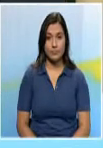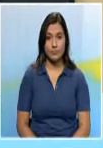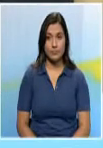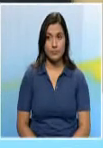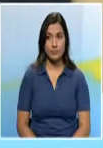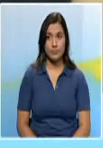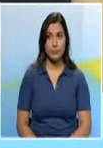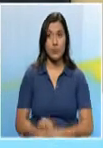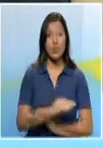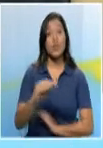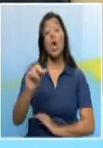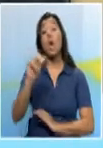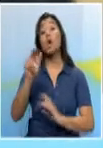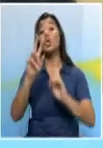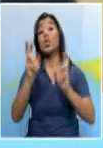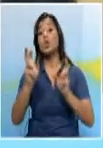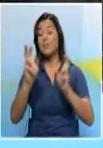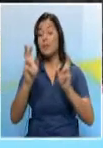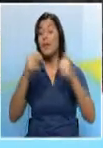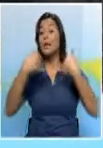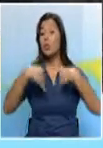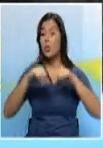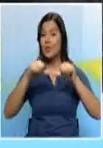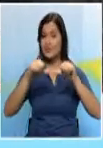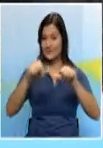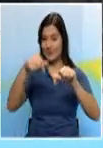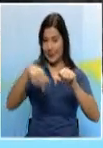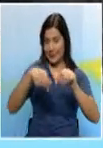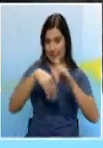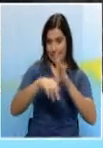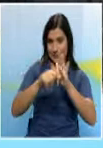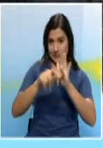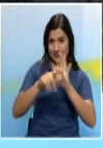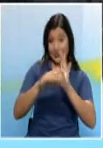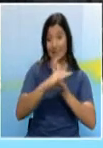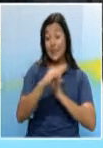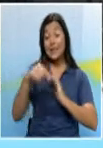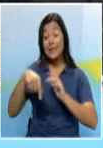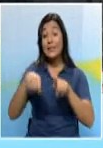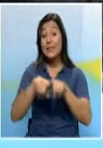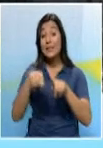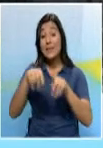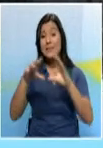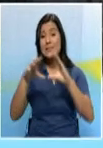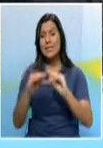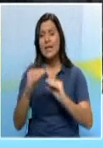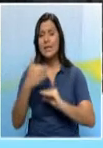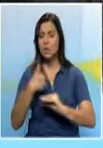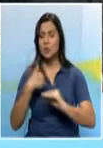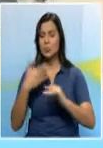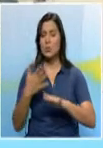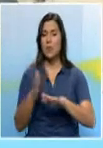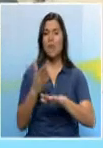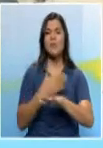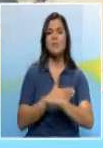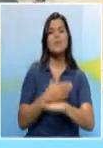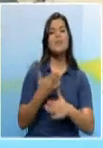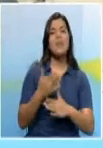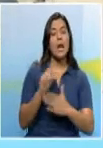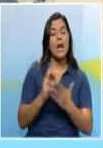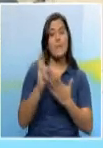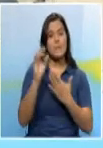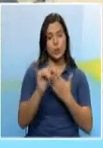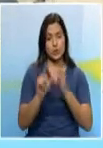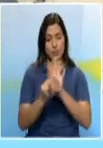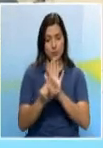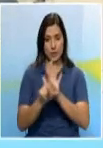Bien, otro de los temas que está aquí en la corriente legislativa y que también en esta tarde hubo un avance es en este proyecto